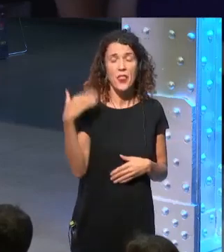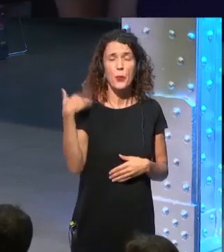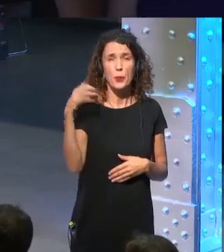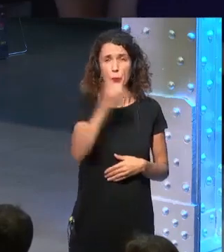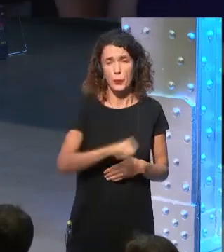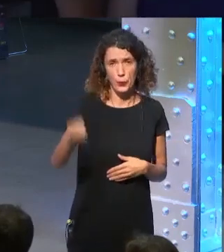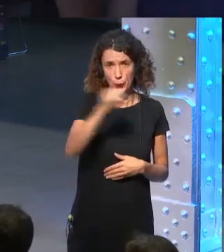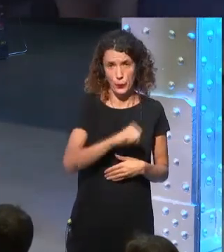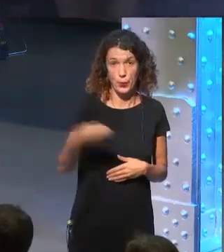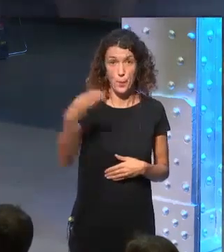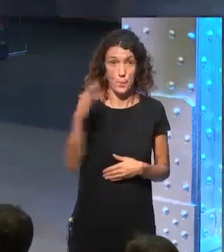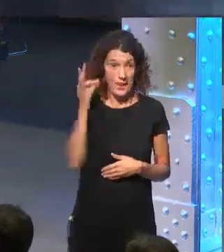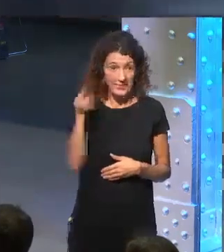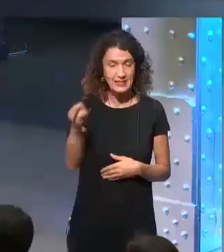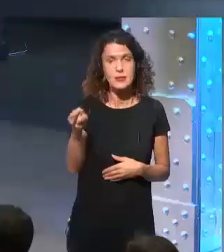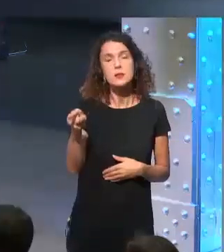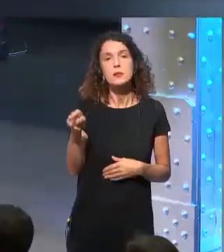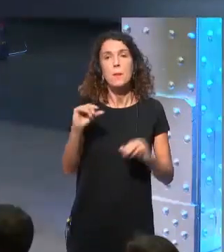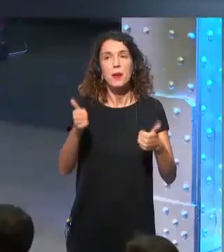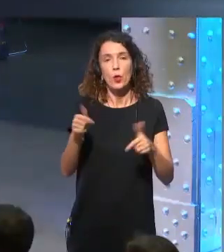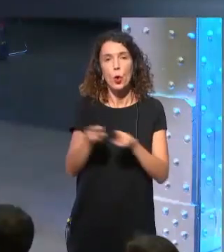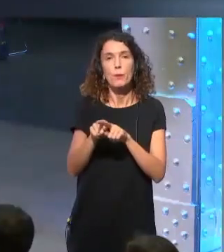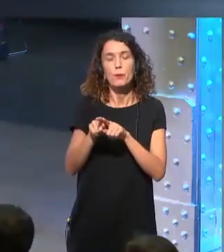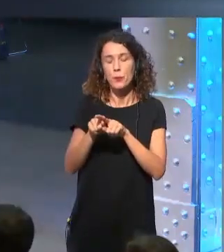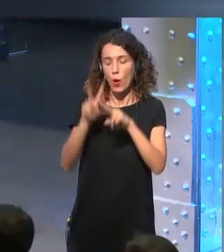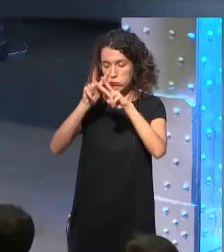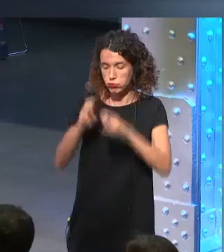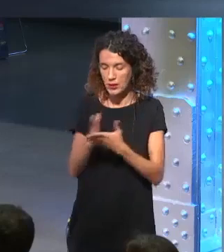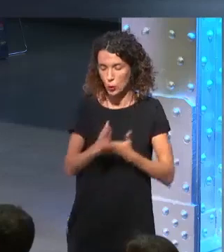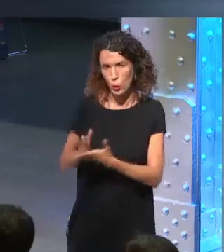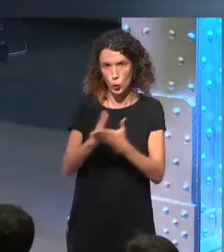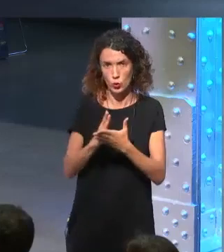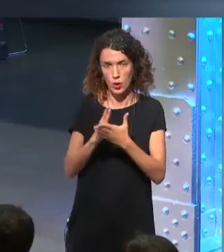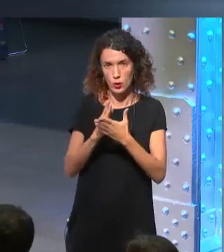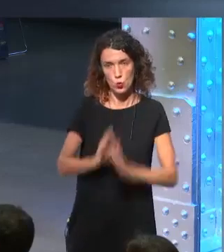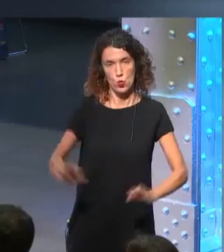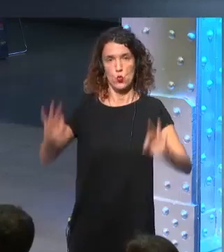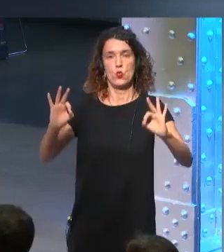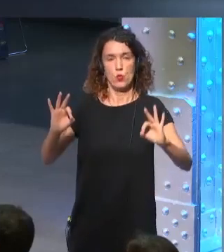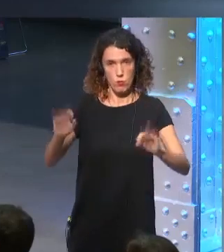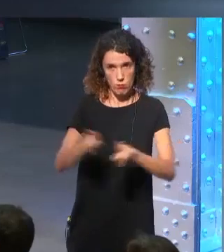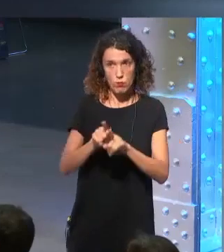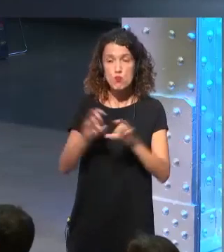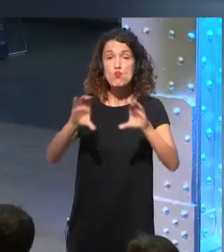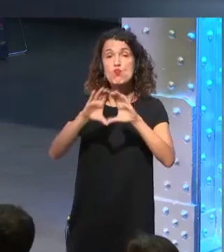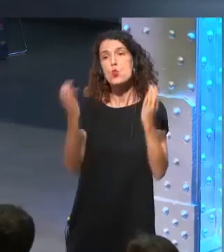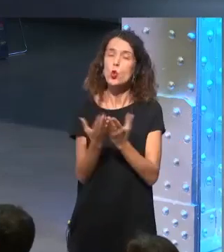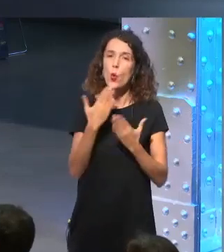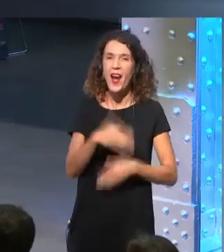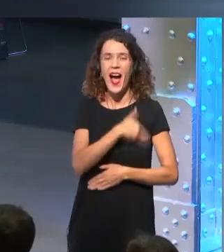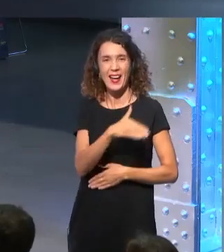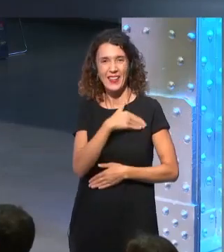muchos años que Mary Beard se abrió paso como estudiosa distinguida en un mundo académico sustancialmente